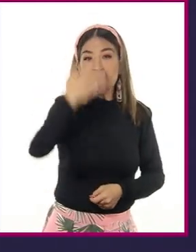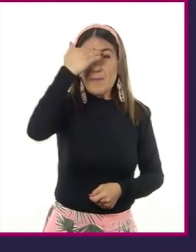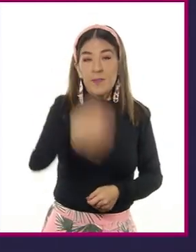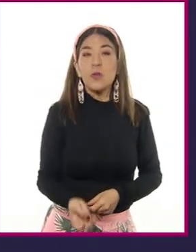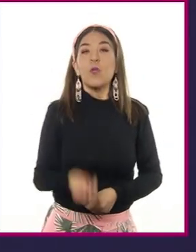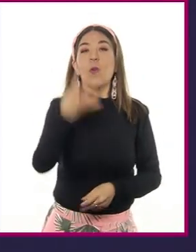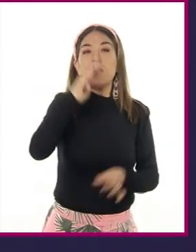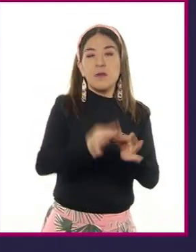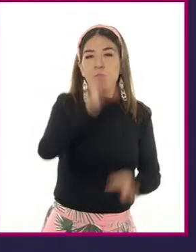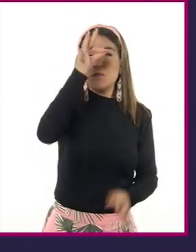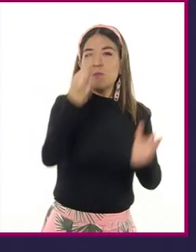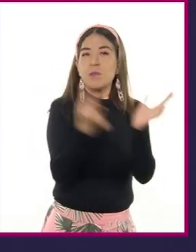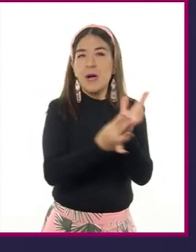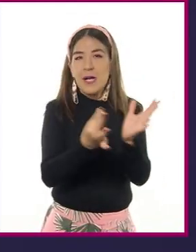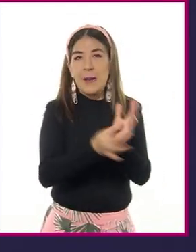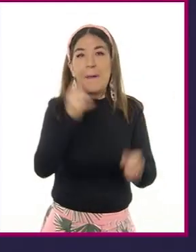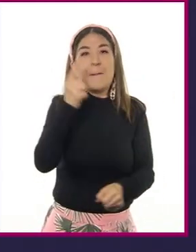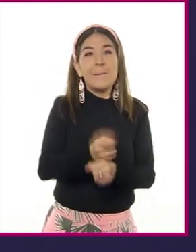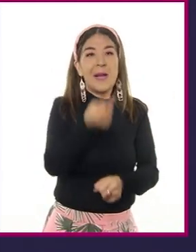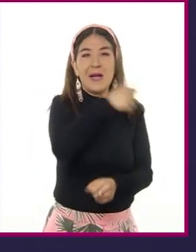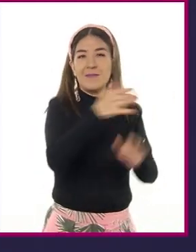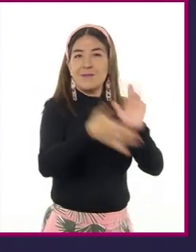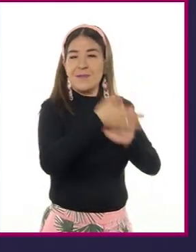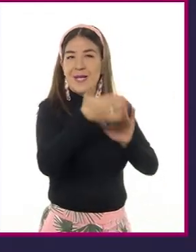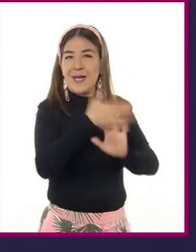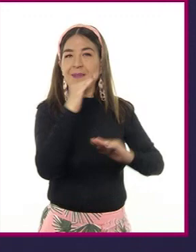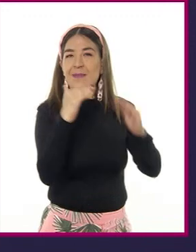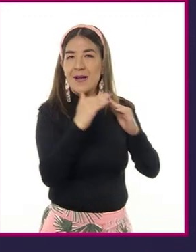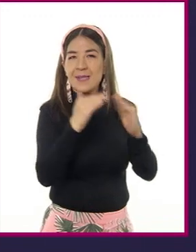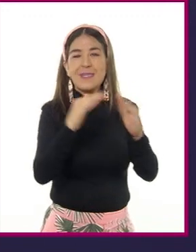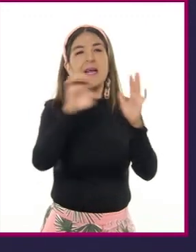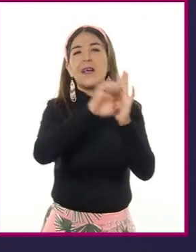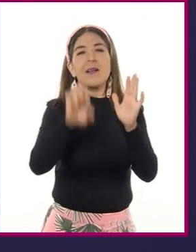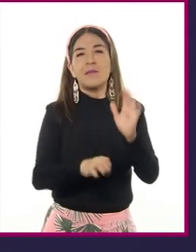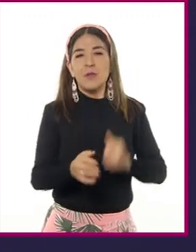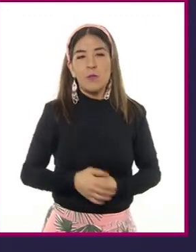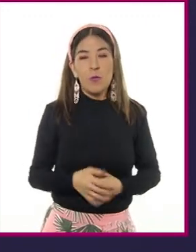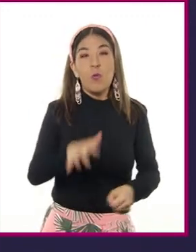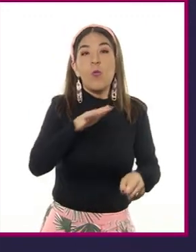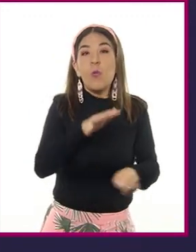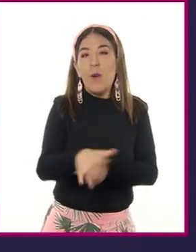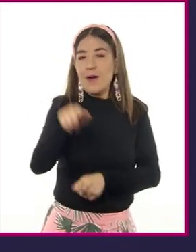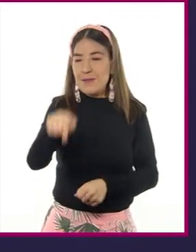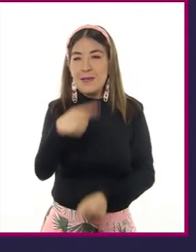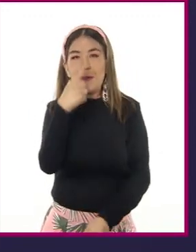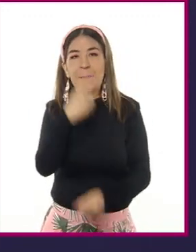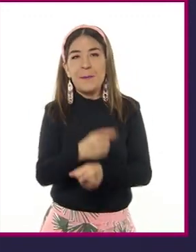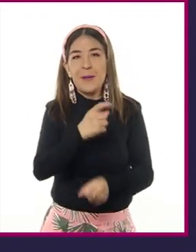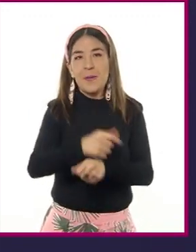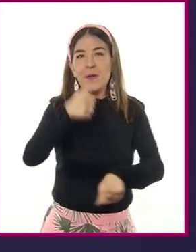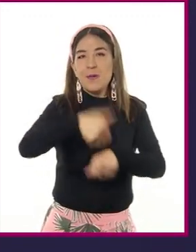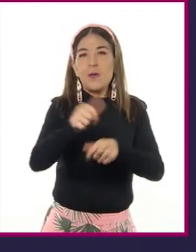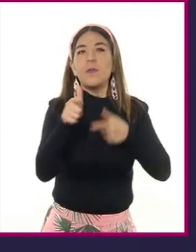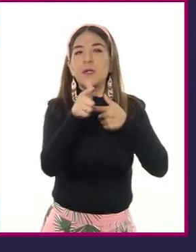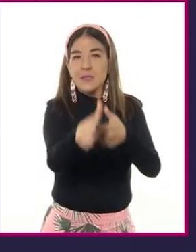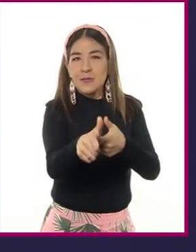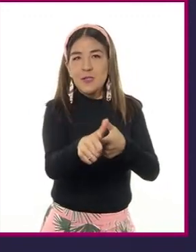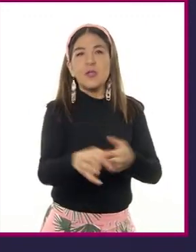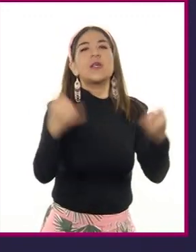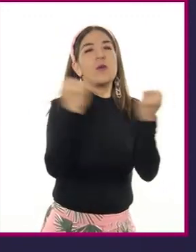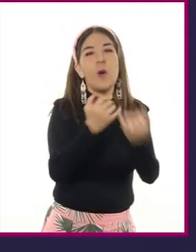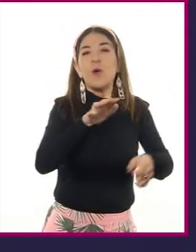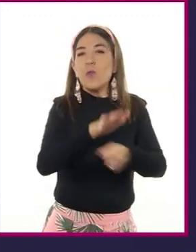cuántas varillas ocupará en la primera casita. Es decir, cuál es el primer término de la sucesión y cuál es